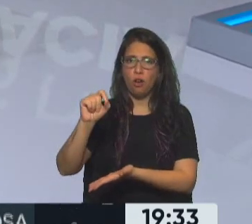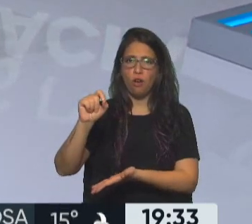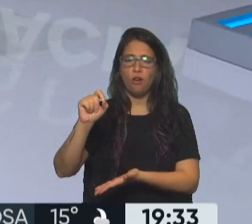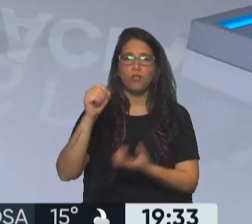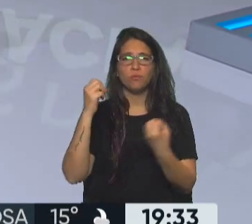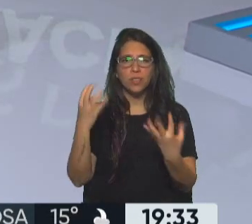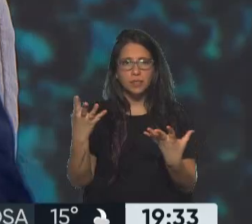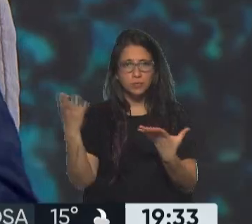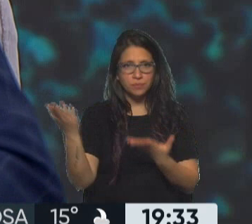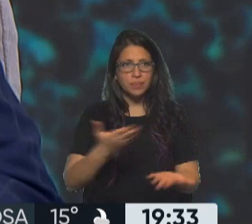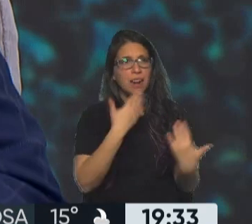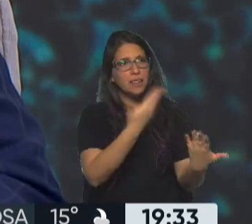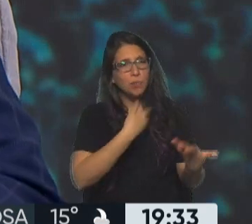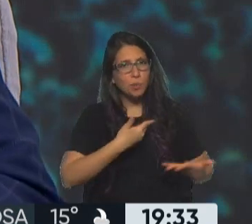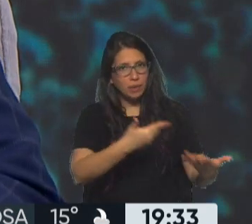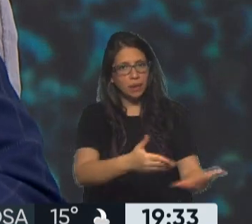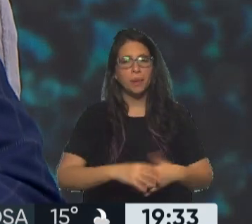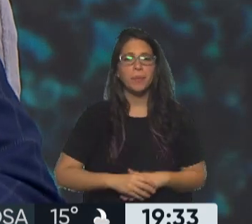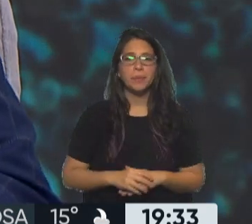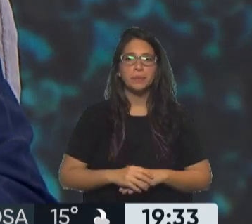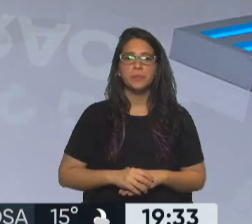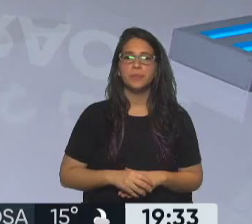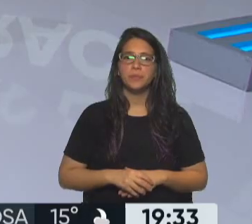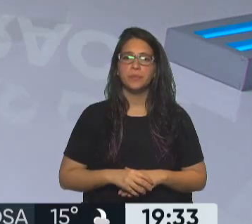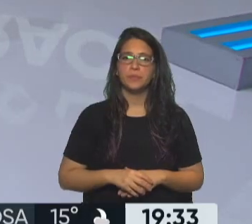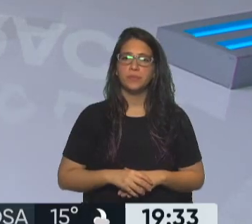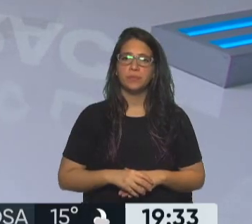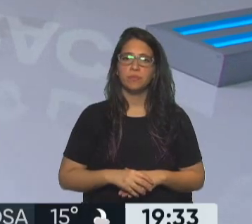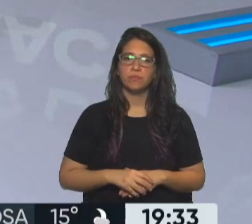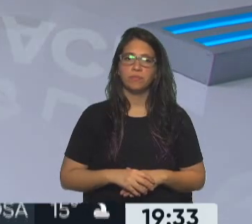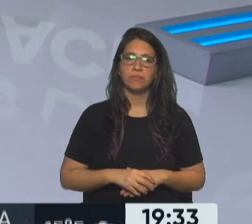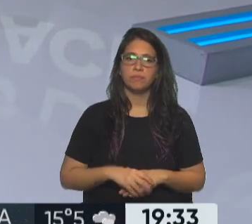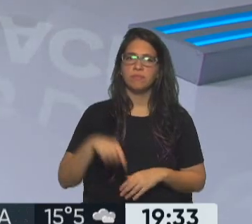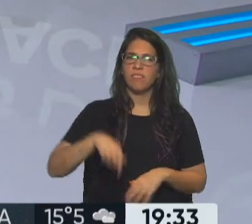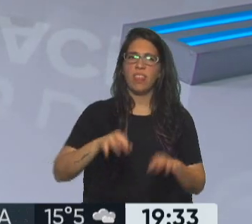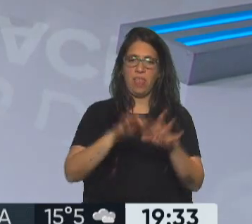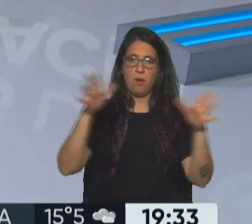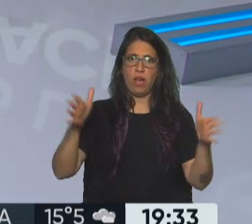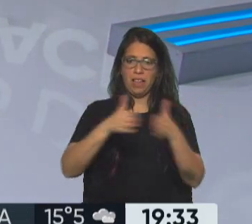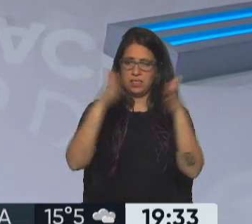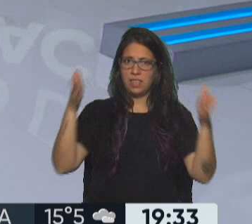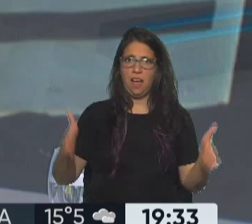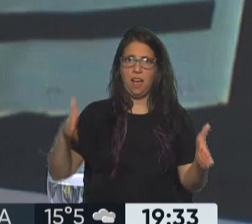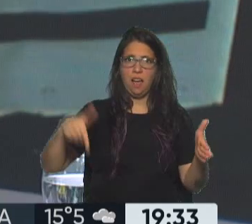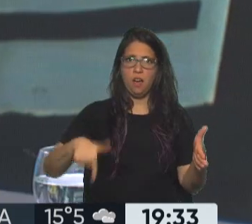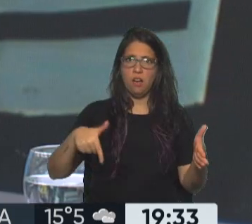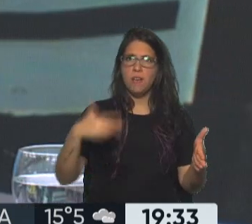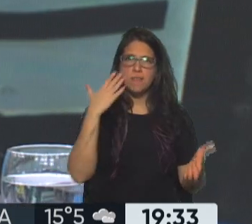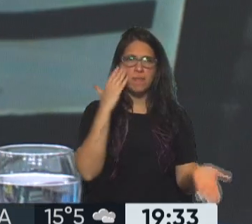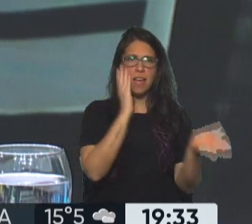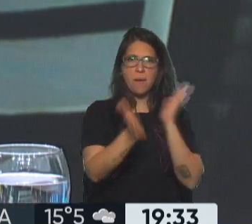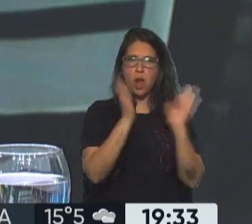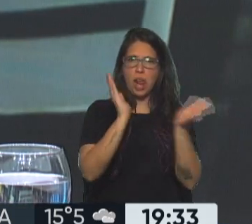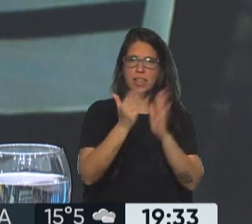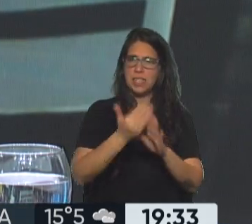gracias por la invitación. No, gracias a vos. Digo, ¿cómo en democracia podemos repasar la violencia